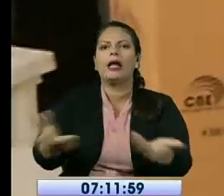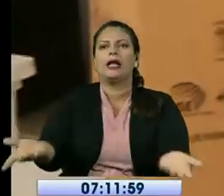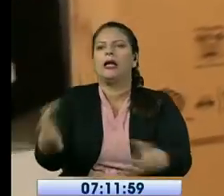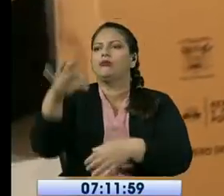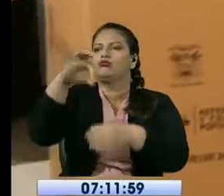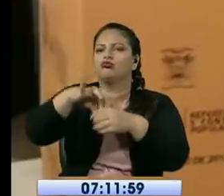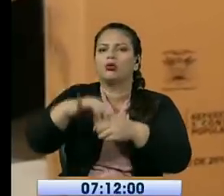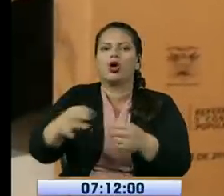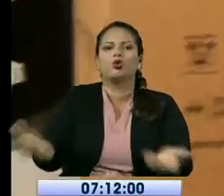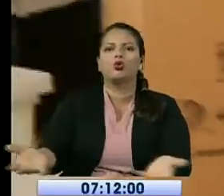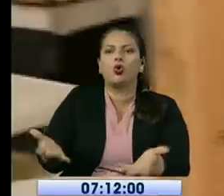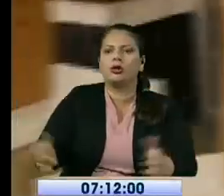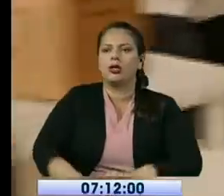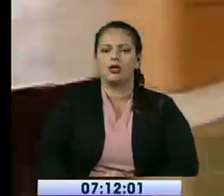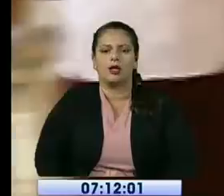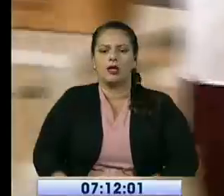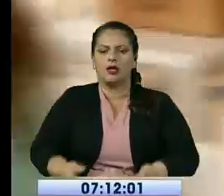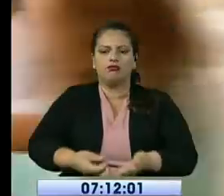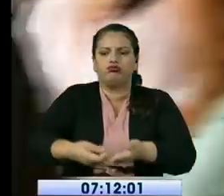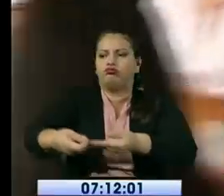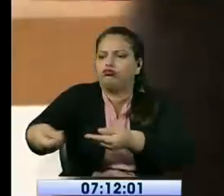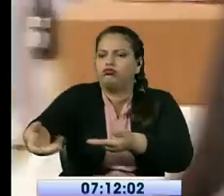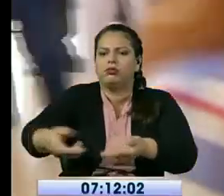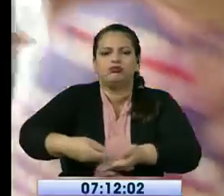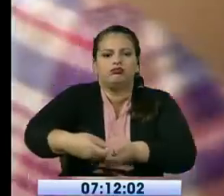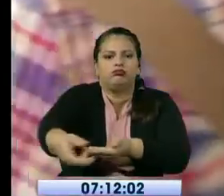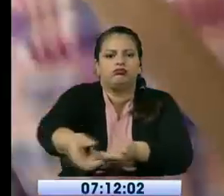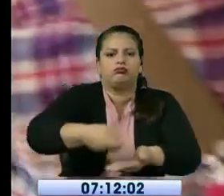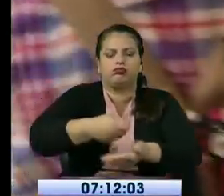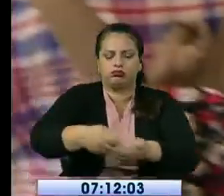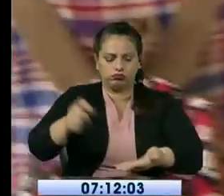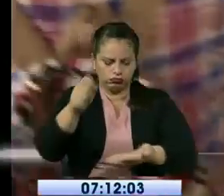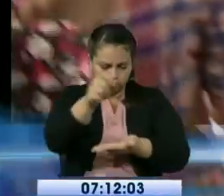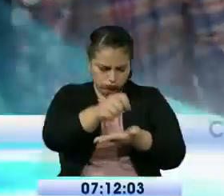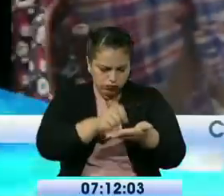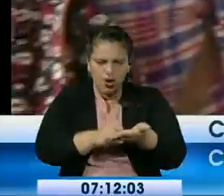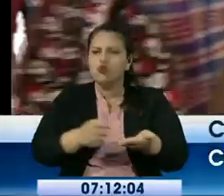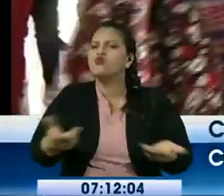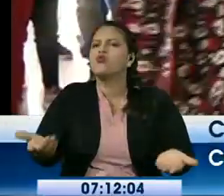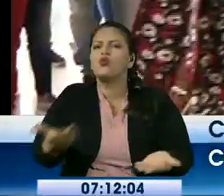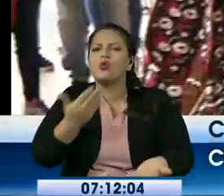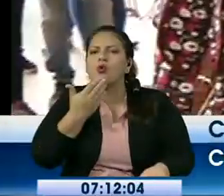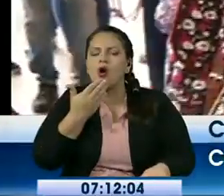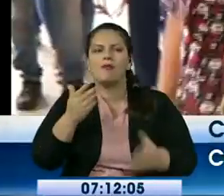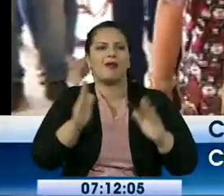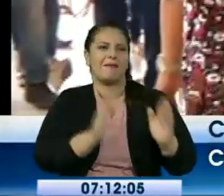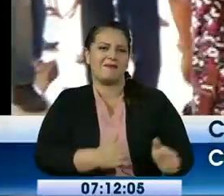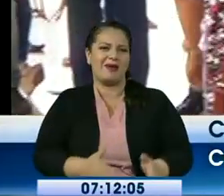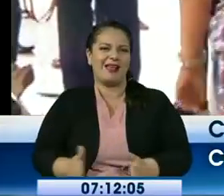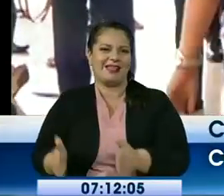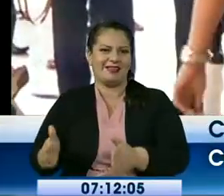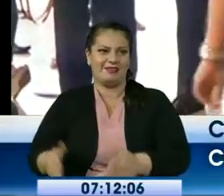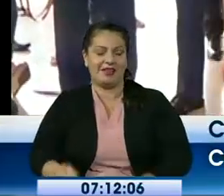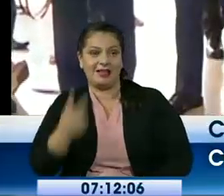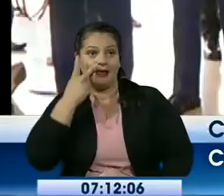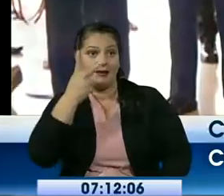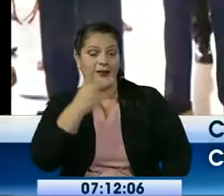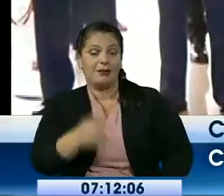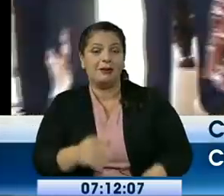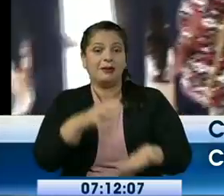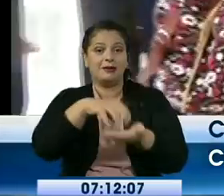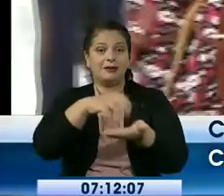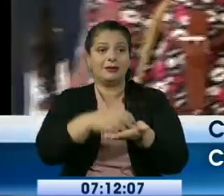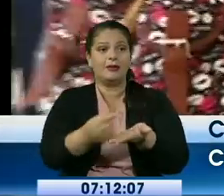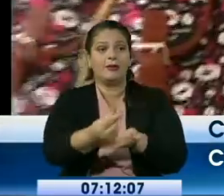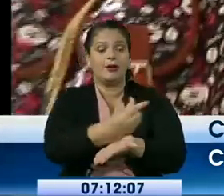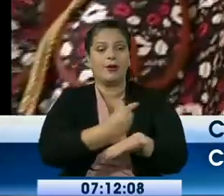A tan solo una semana en que haya una nueva jornada electoral en el país, el CNE en Guayas ya tiene casi todo listo. Y en el último